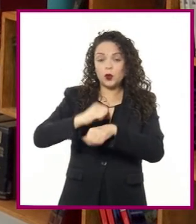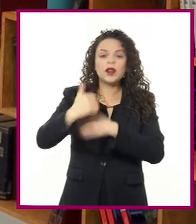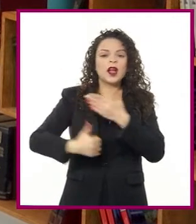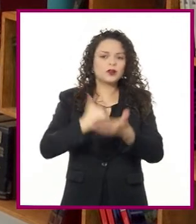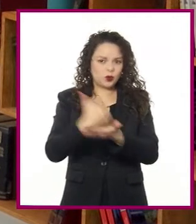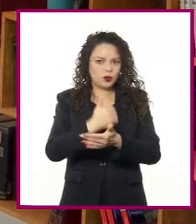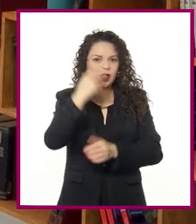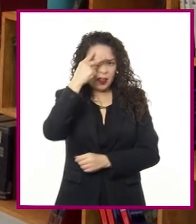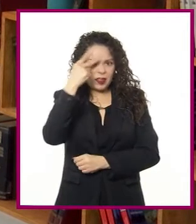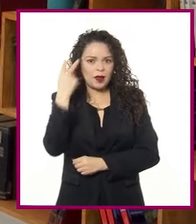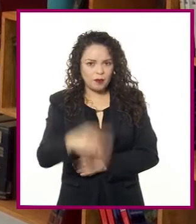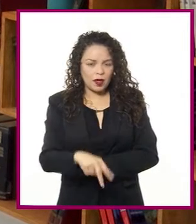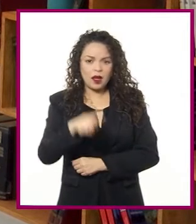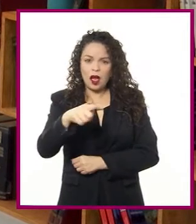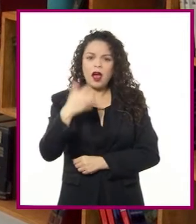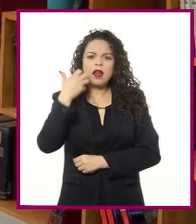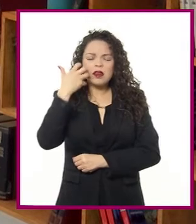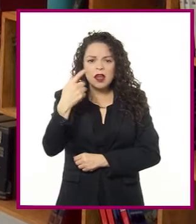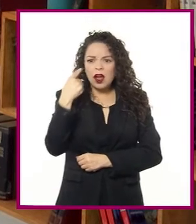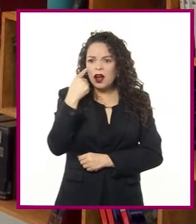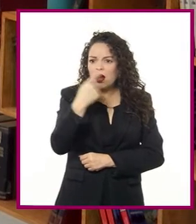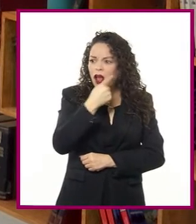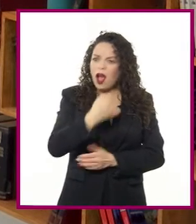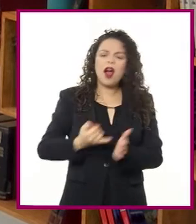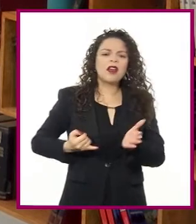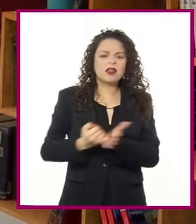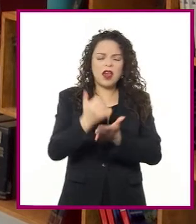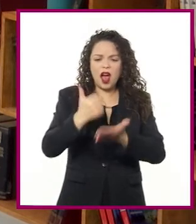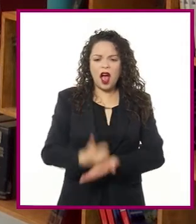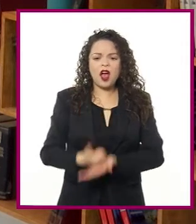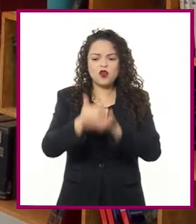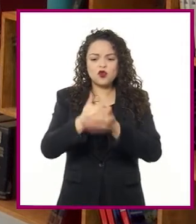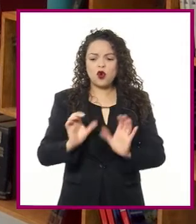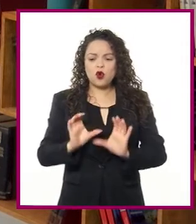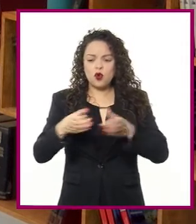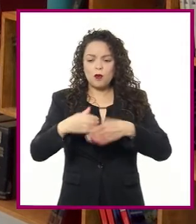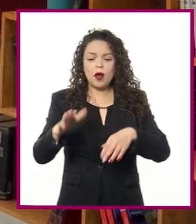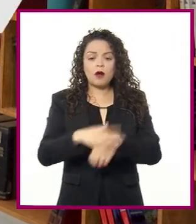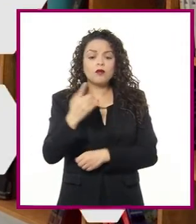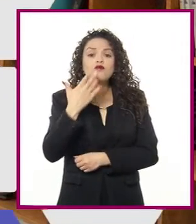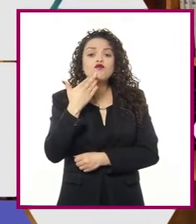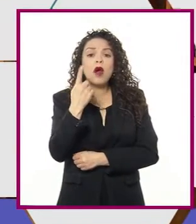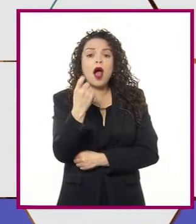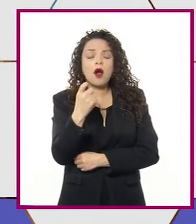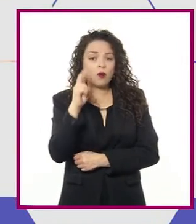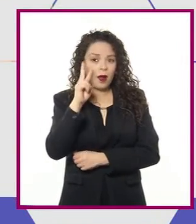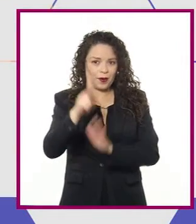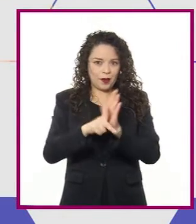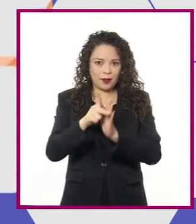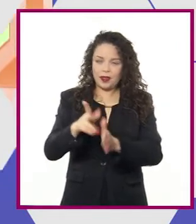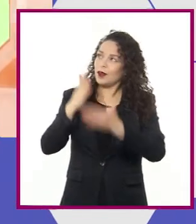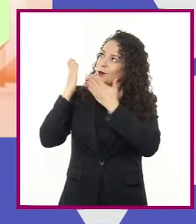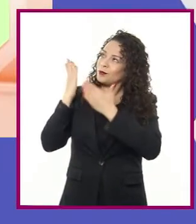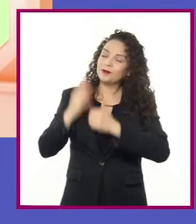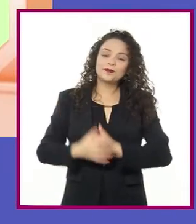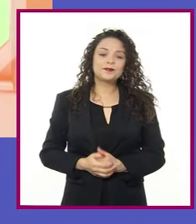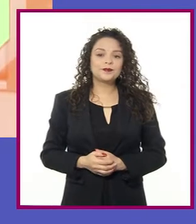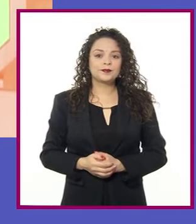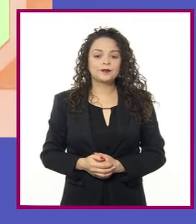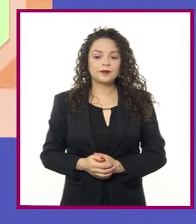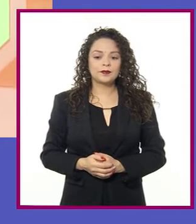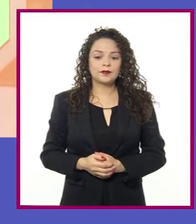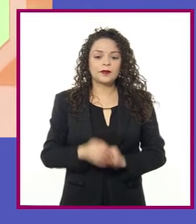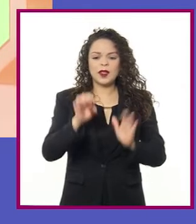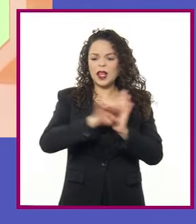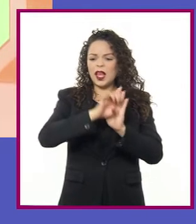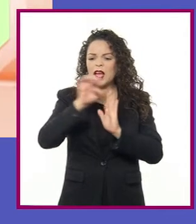México decidieron ayudar a su comunidad a resolver la escasez de agua. Corre video. Otro ejemplo es el de